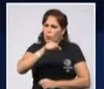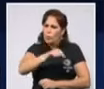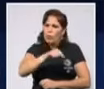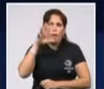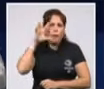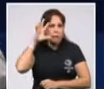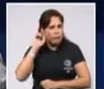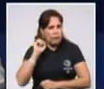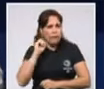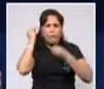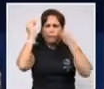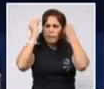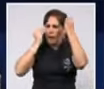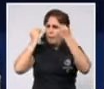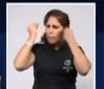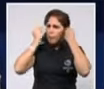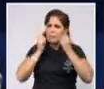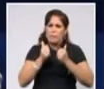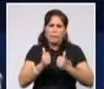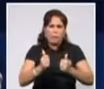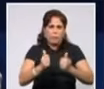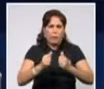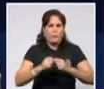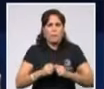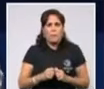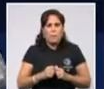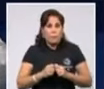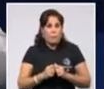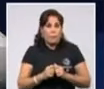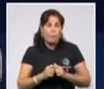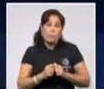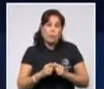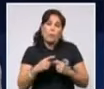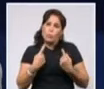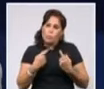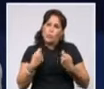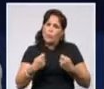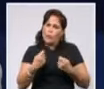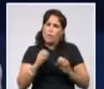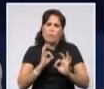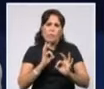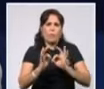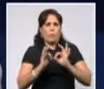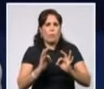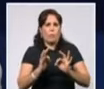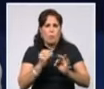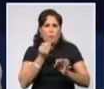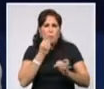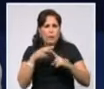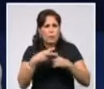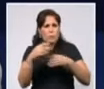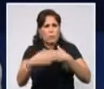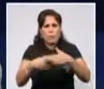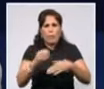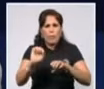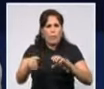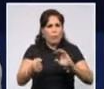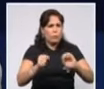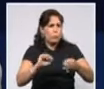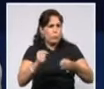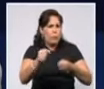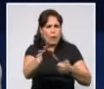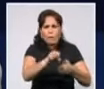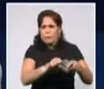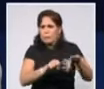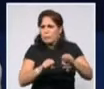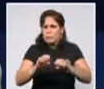la reflexión con todas las personas? Está en nuestras manos realmente el control de la enfermedad. Se